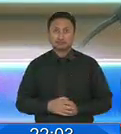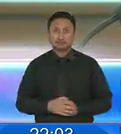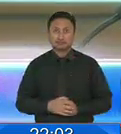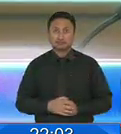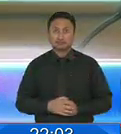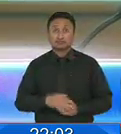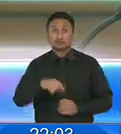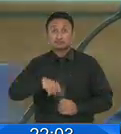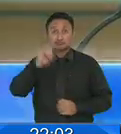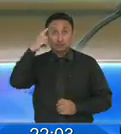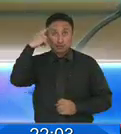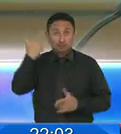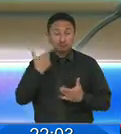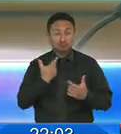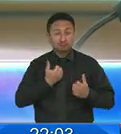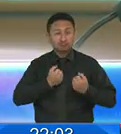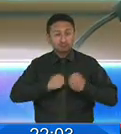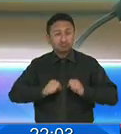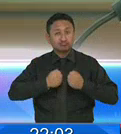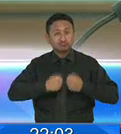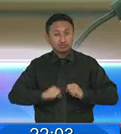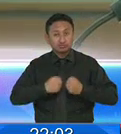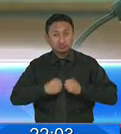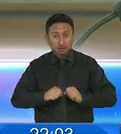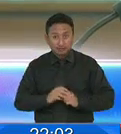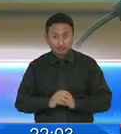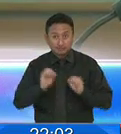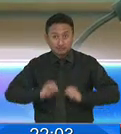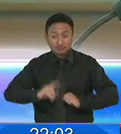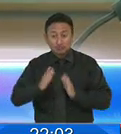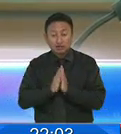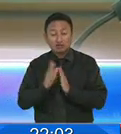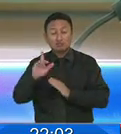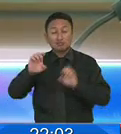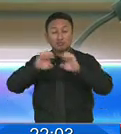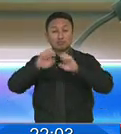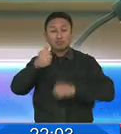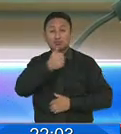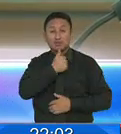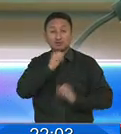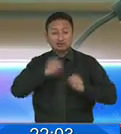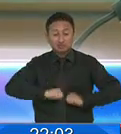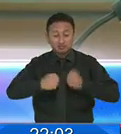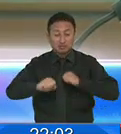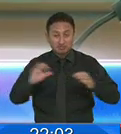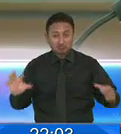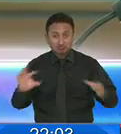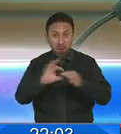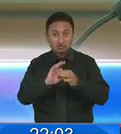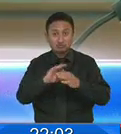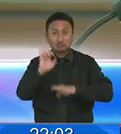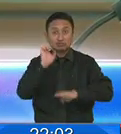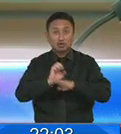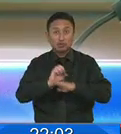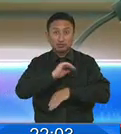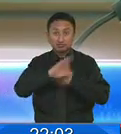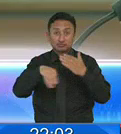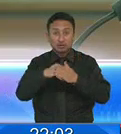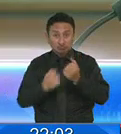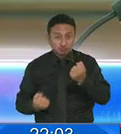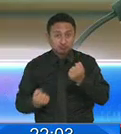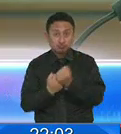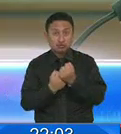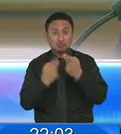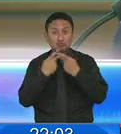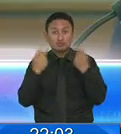que está haciendo el gobierno, el esfuerzo que se le ha pedido también al sector privado, es un esfuerzo conjunto. Al Ecuador lo sacamos juntos,